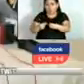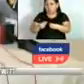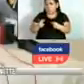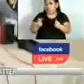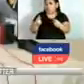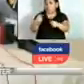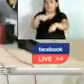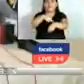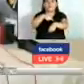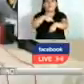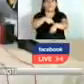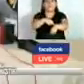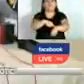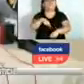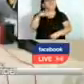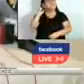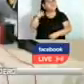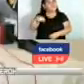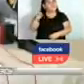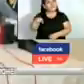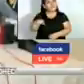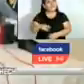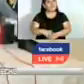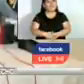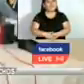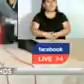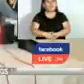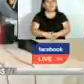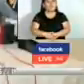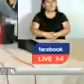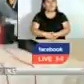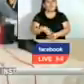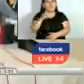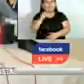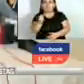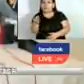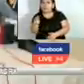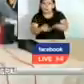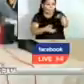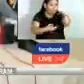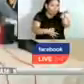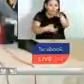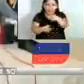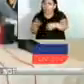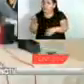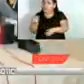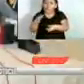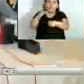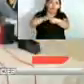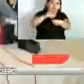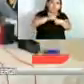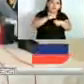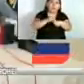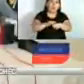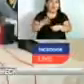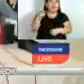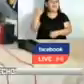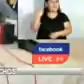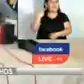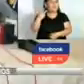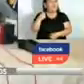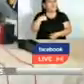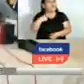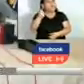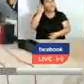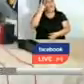muy rápido. Si hubiera hecho conteo con papeletas, como todavía hubiera